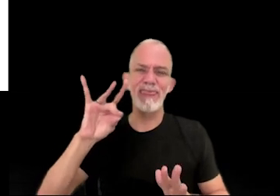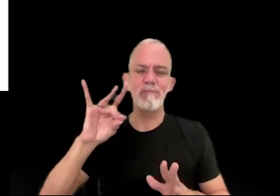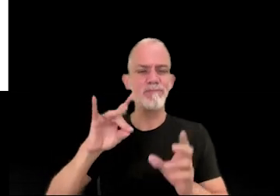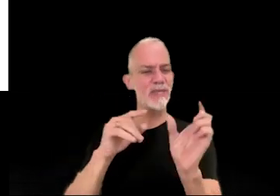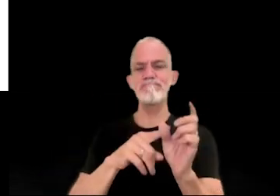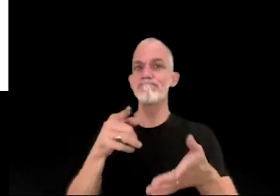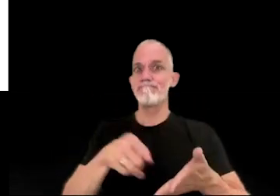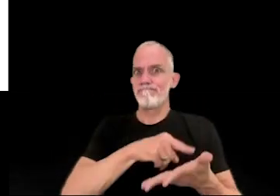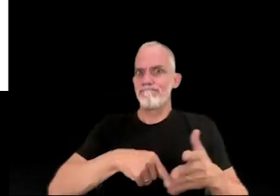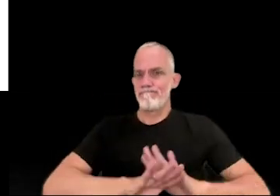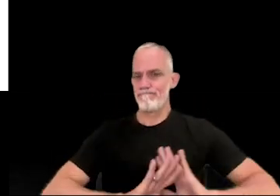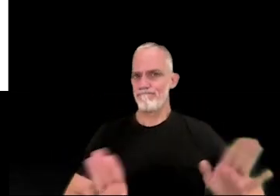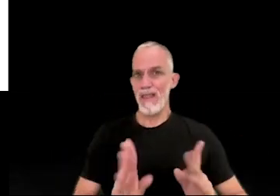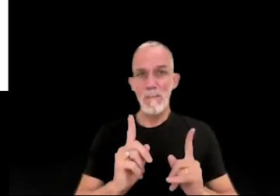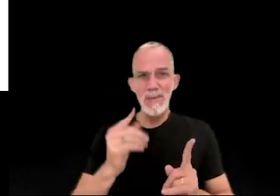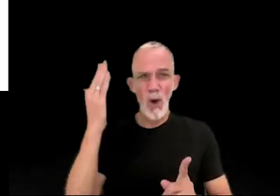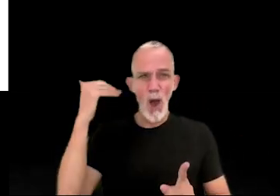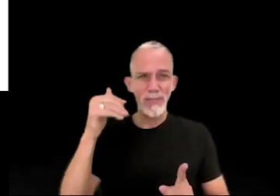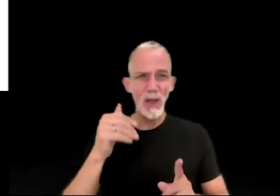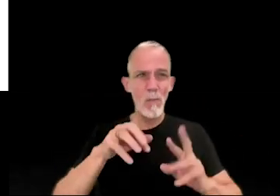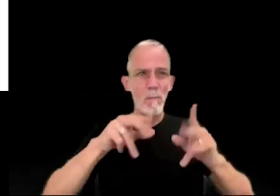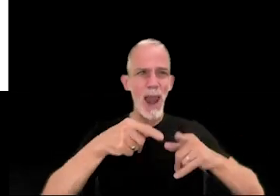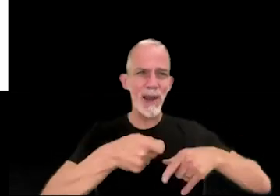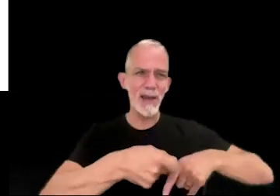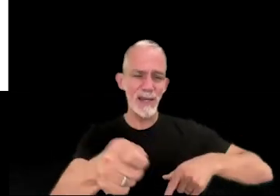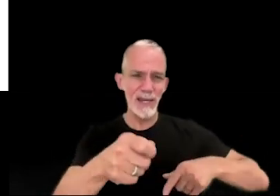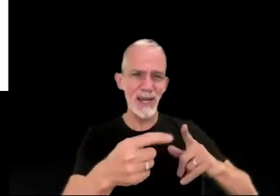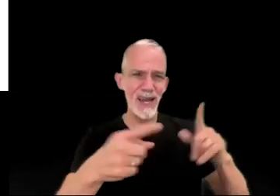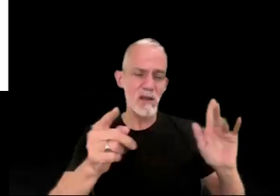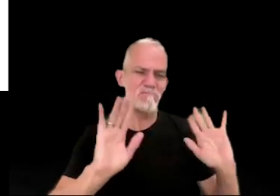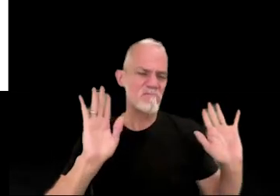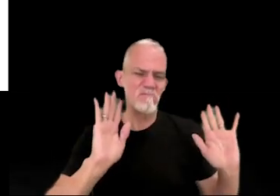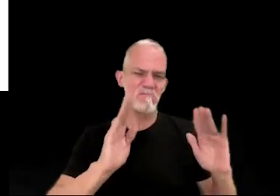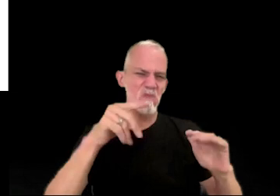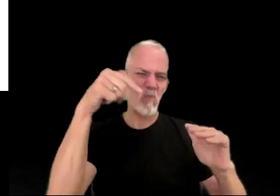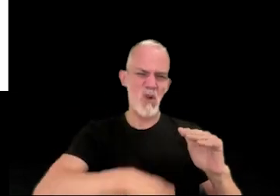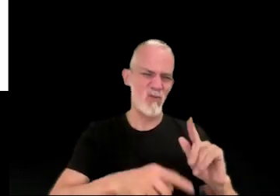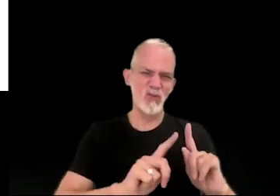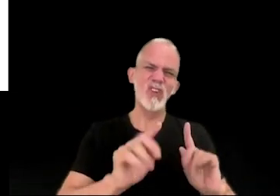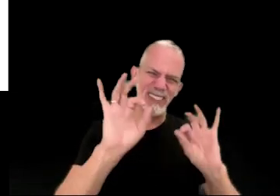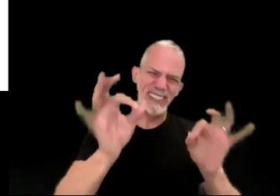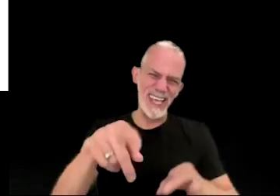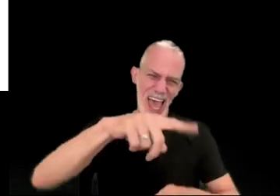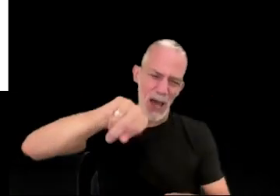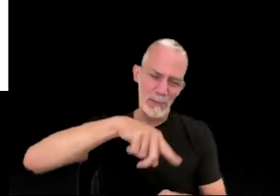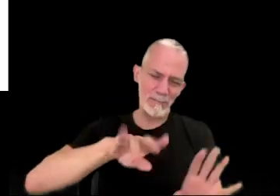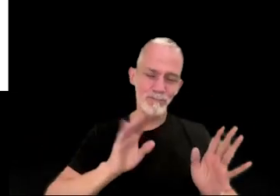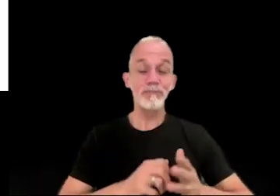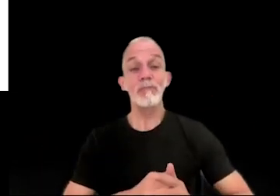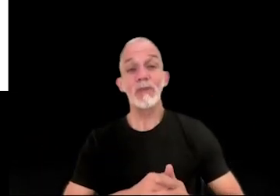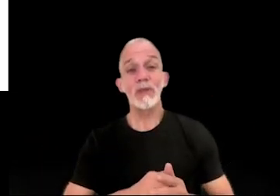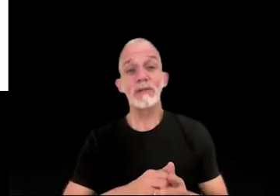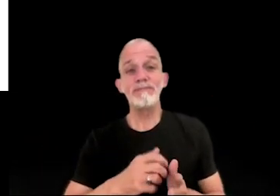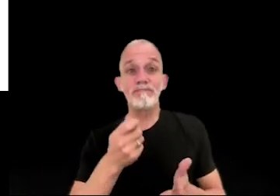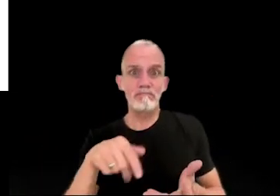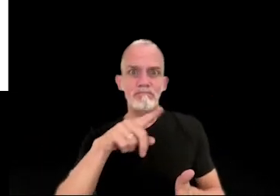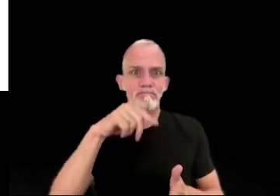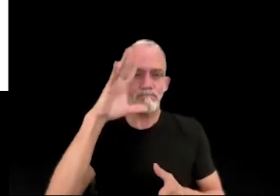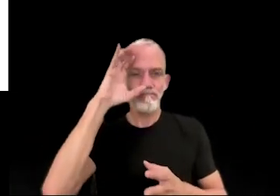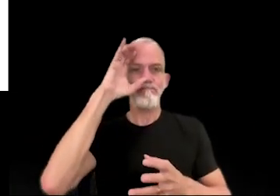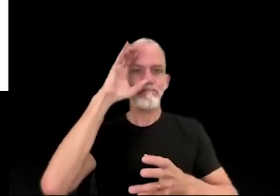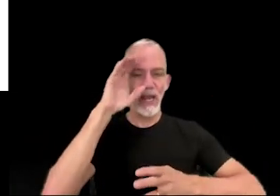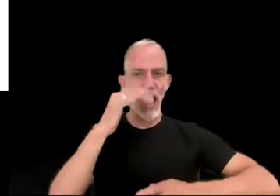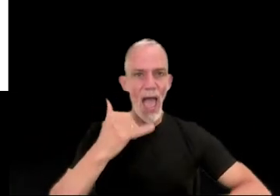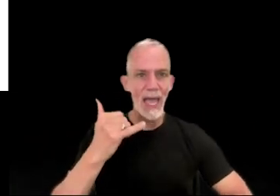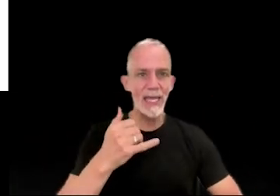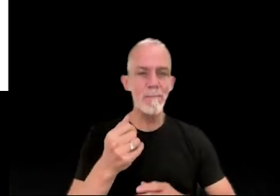similar a lo que venimos manejando con los planes de facilidades de pago, por eso tampoco ahondé. Lo que sí podemos tener presente es que hay mayor cantidad de